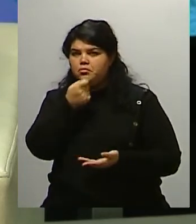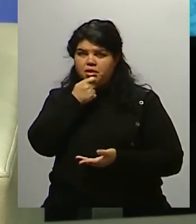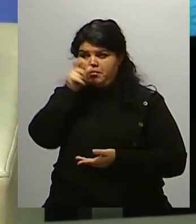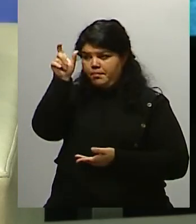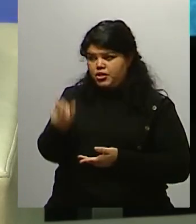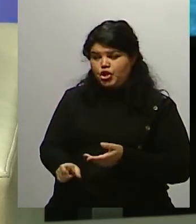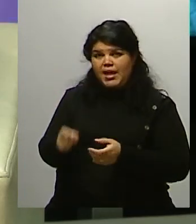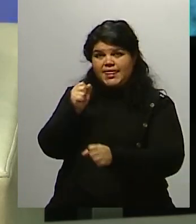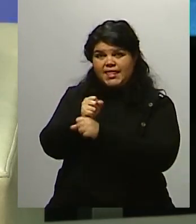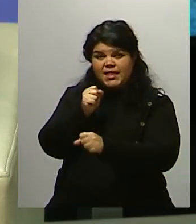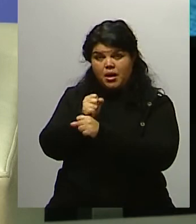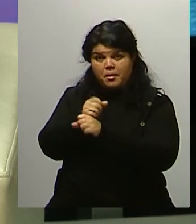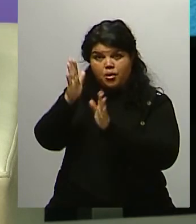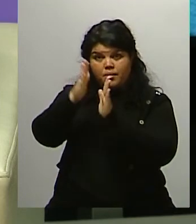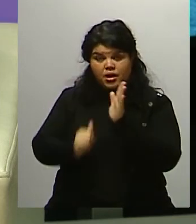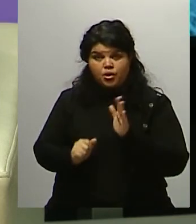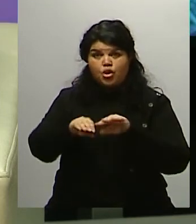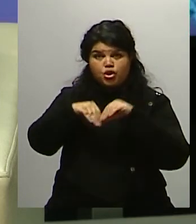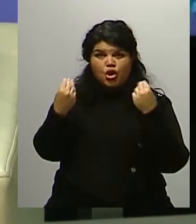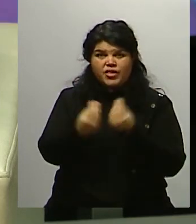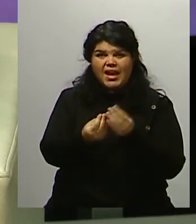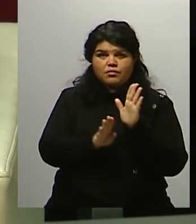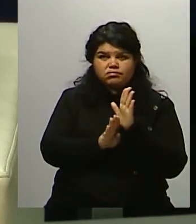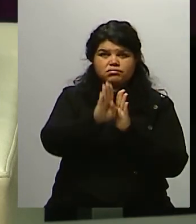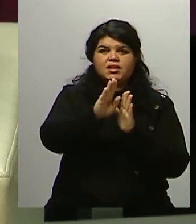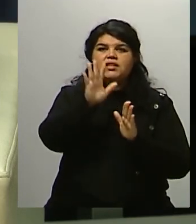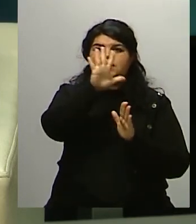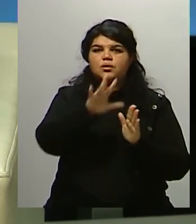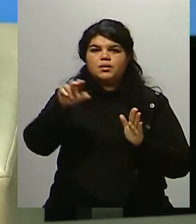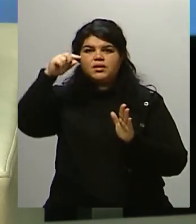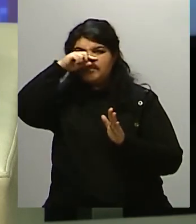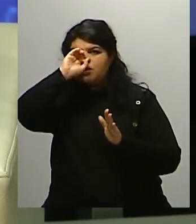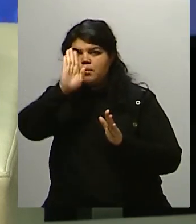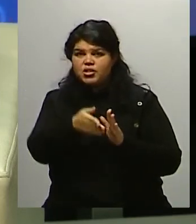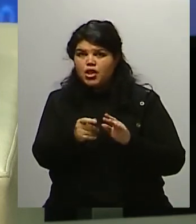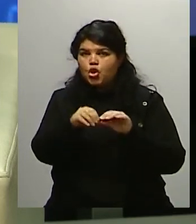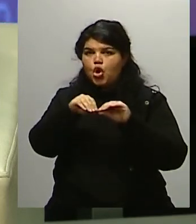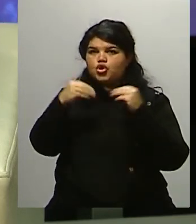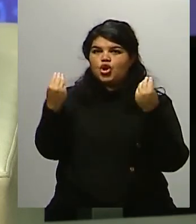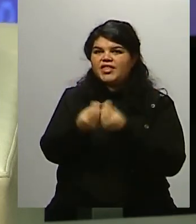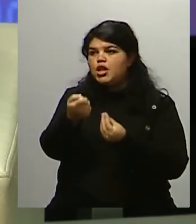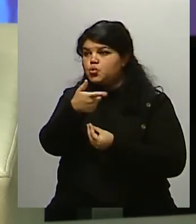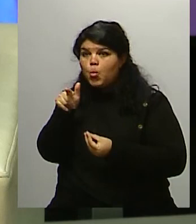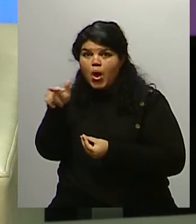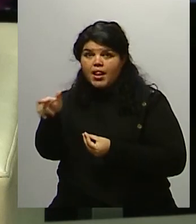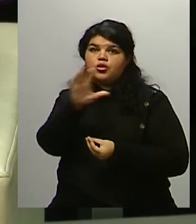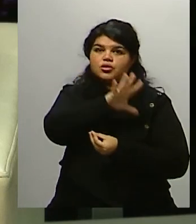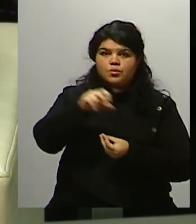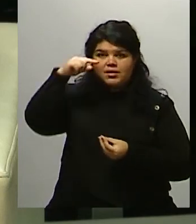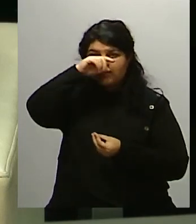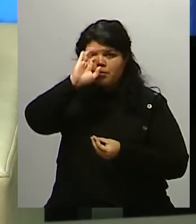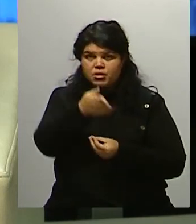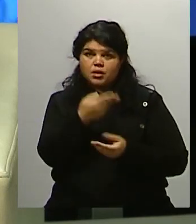te aumenta el 57% en relación a su salario. Entonces quizás habría que hacer una implementación, por ejemplo, en cuanto a